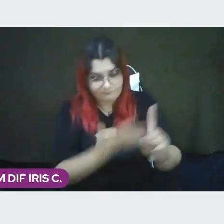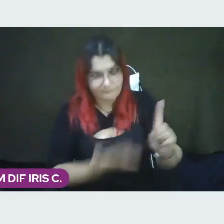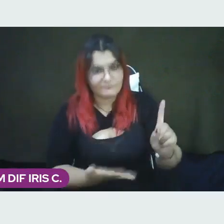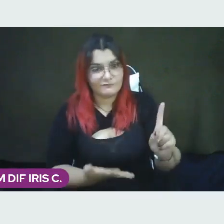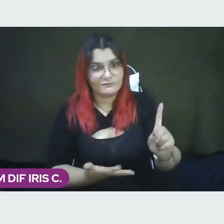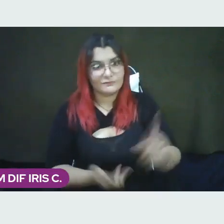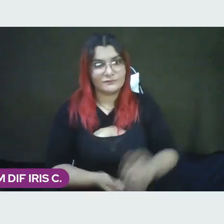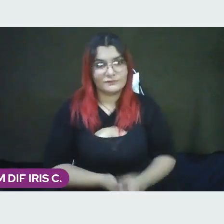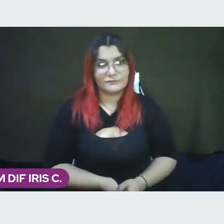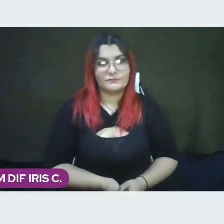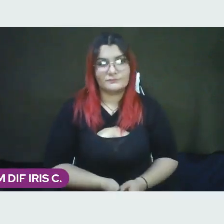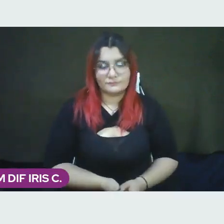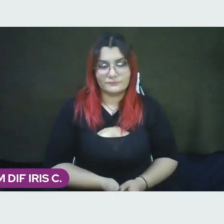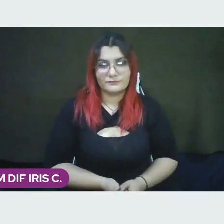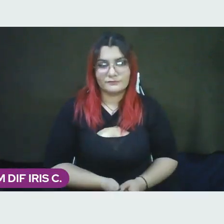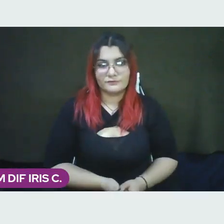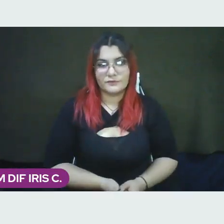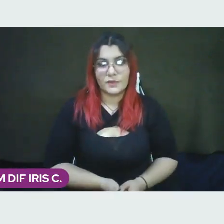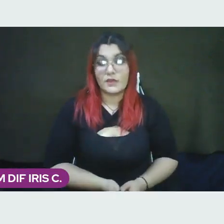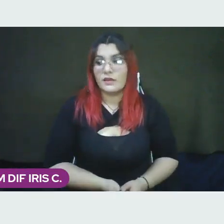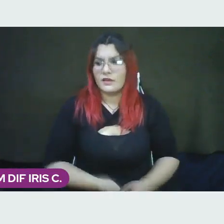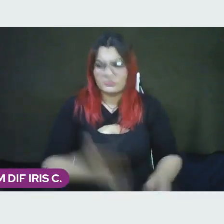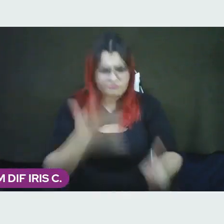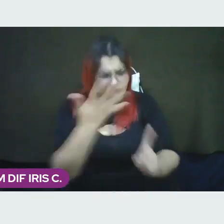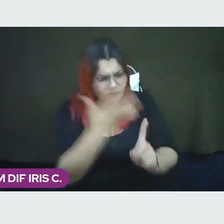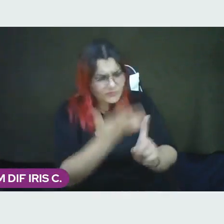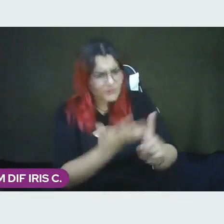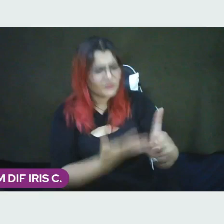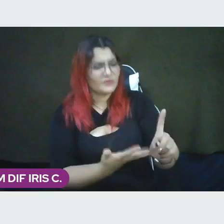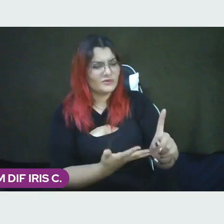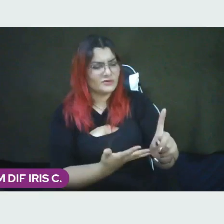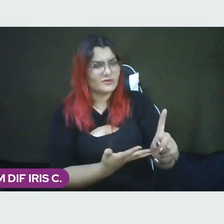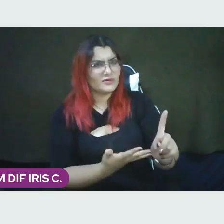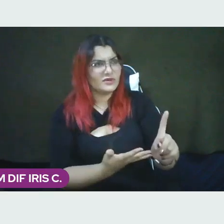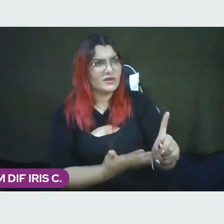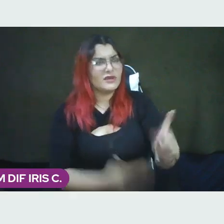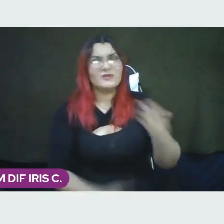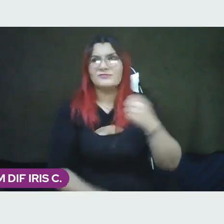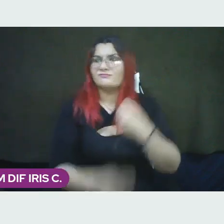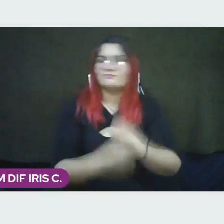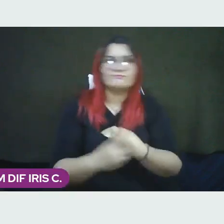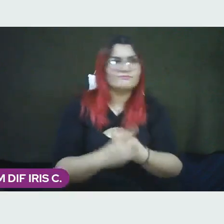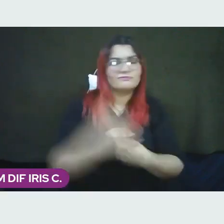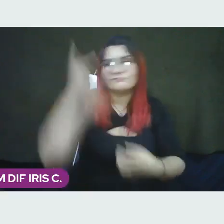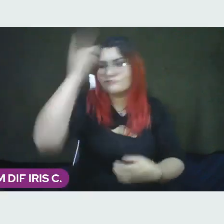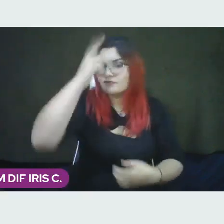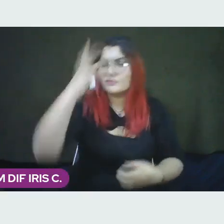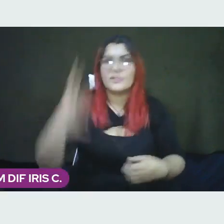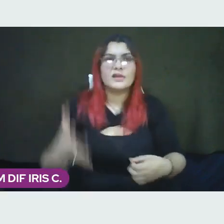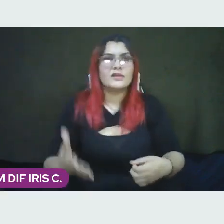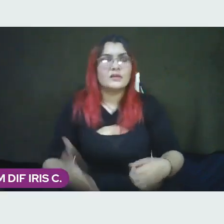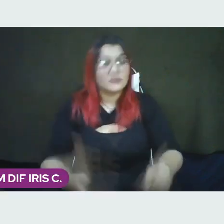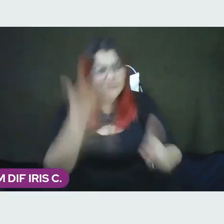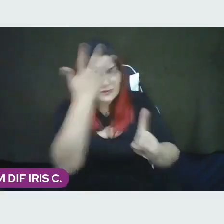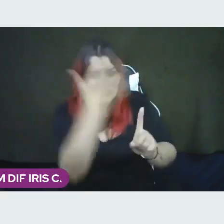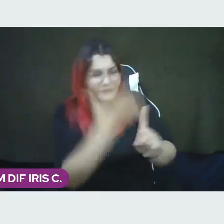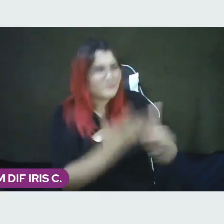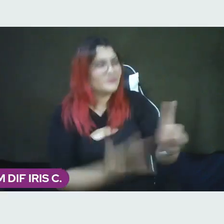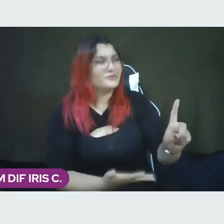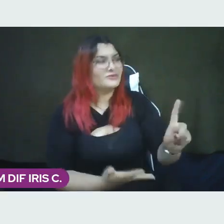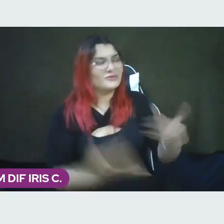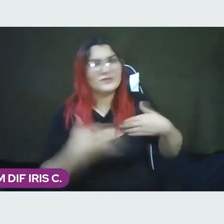decir, reconozco que tengo un padecimiento, reconozco que no estoy bien, y entonces necesito